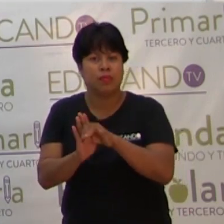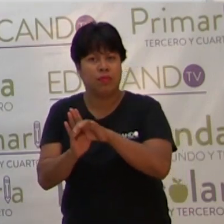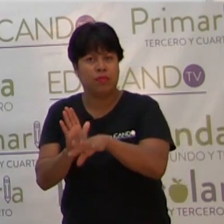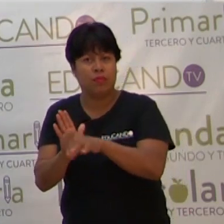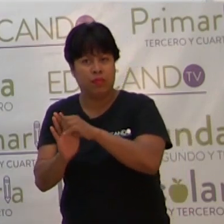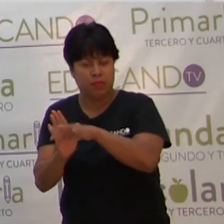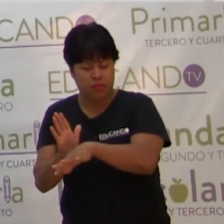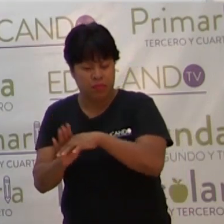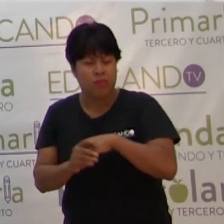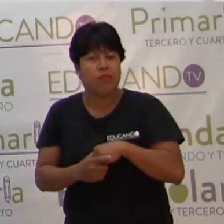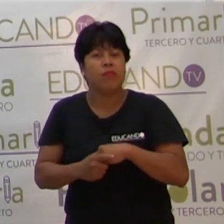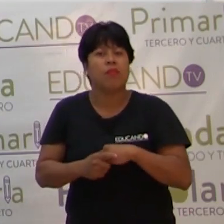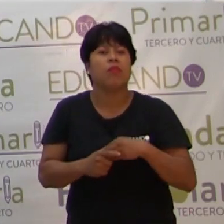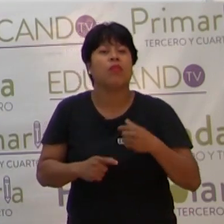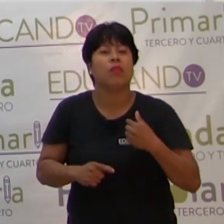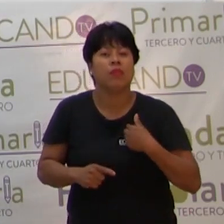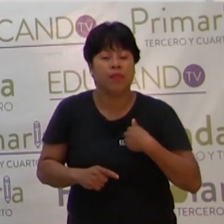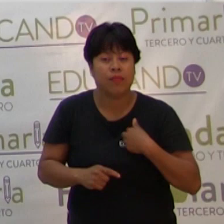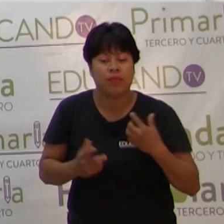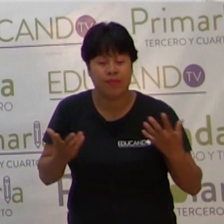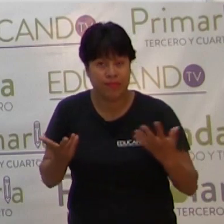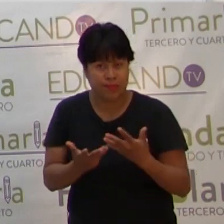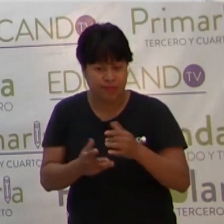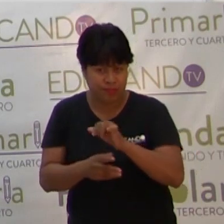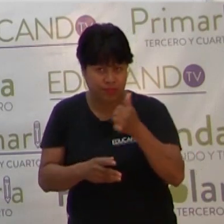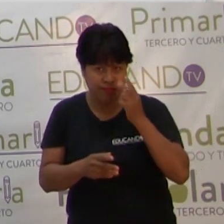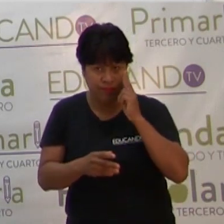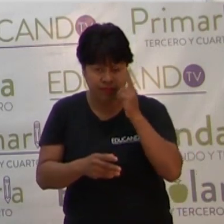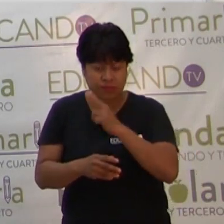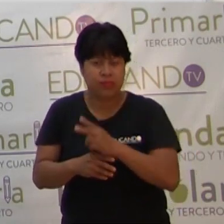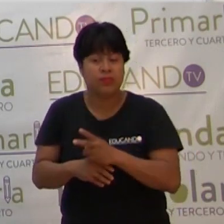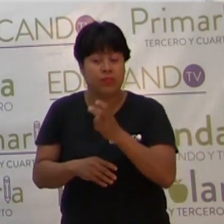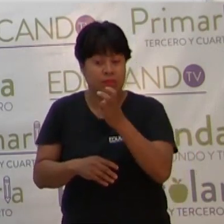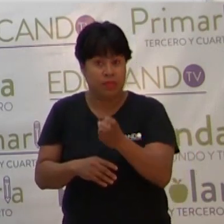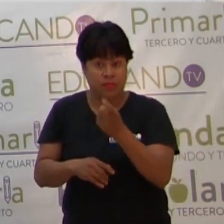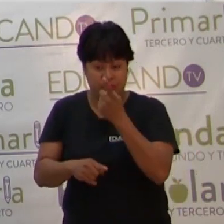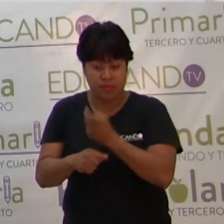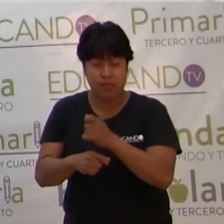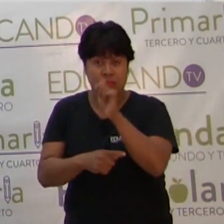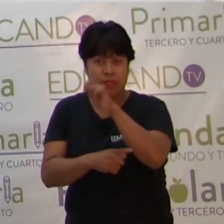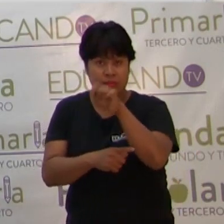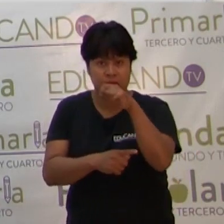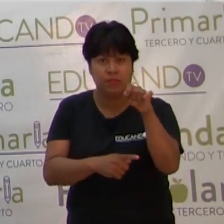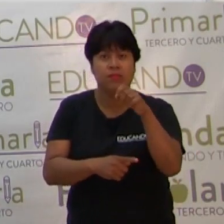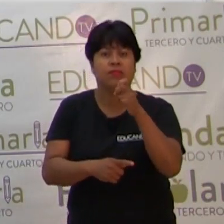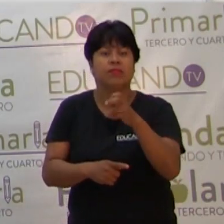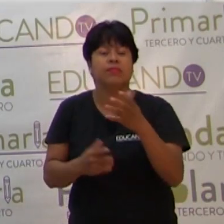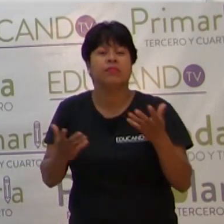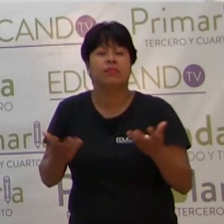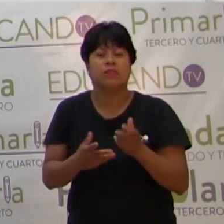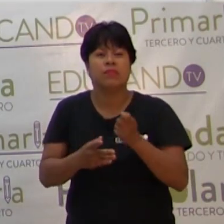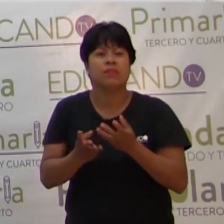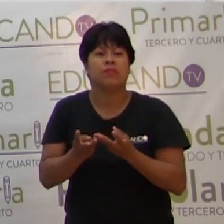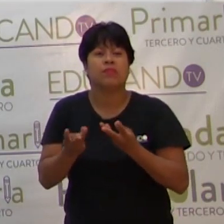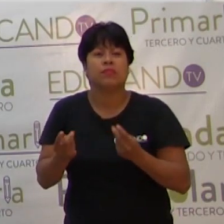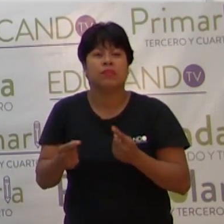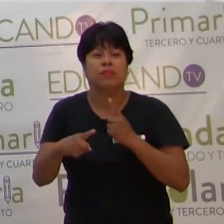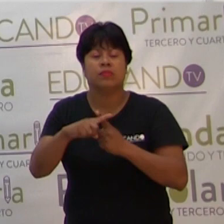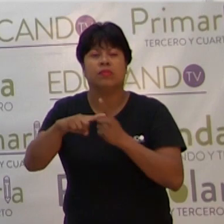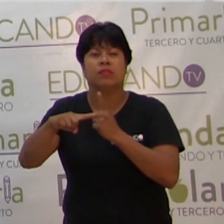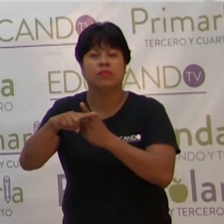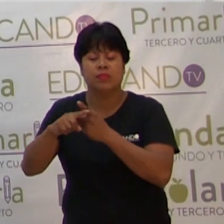ellos. Voy a hacer lo siguiente. En esta primera operación, lo que se hizo es resolver la suma